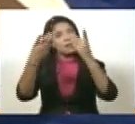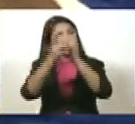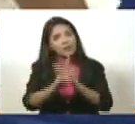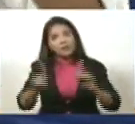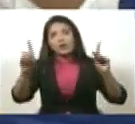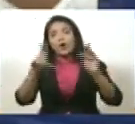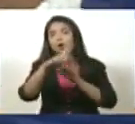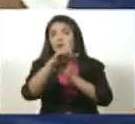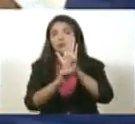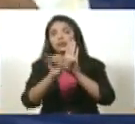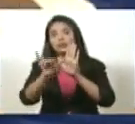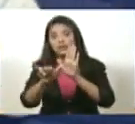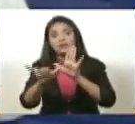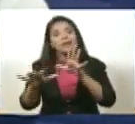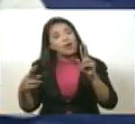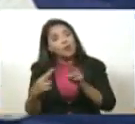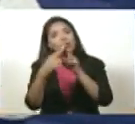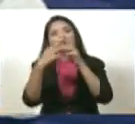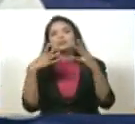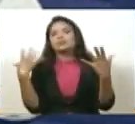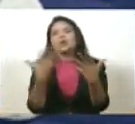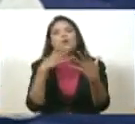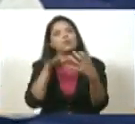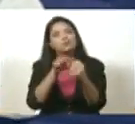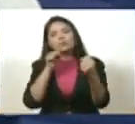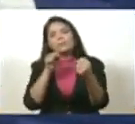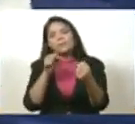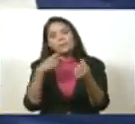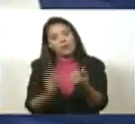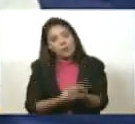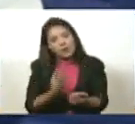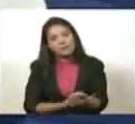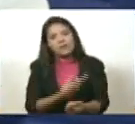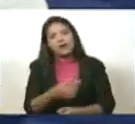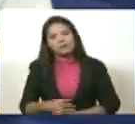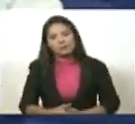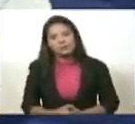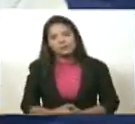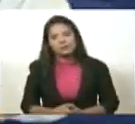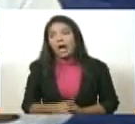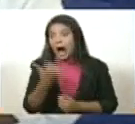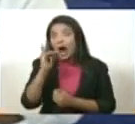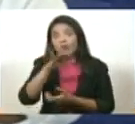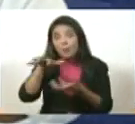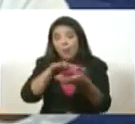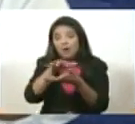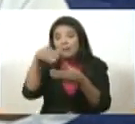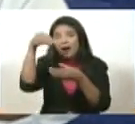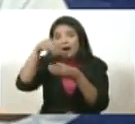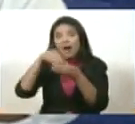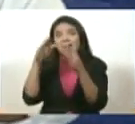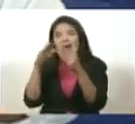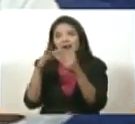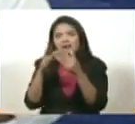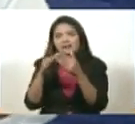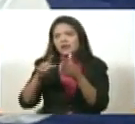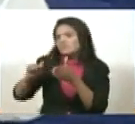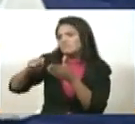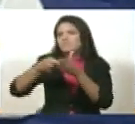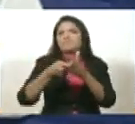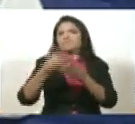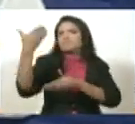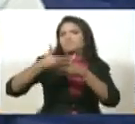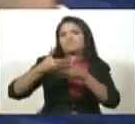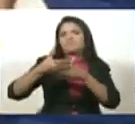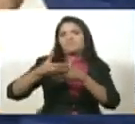por la constituyente, a encontrarnos como hermanos. Cuando hay un problema en la casa, la solución no puede ser trancar la puerta de la casa para que